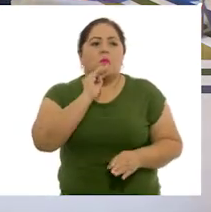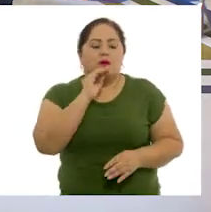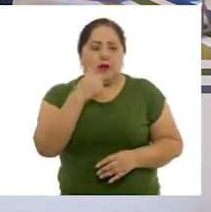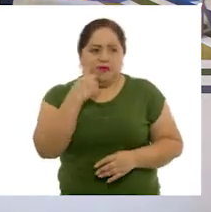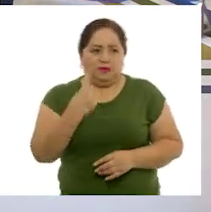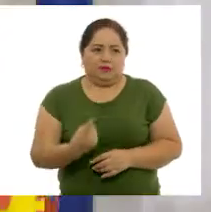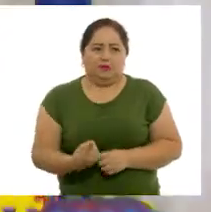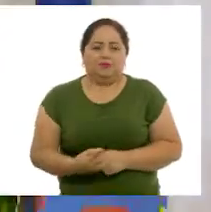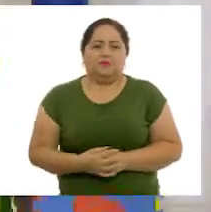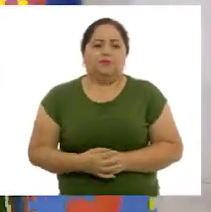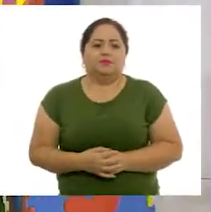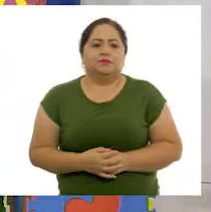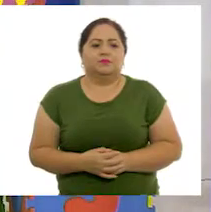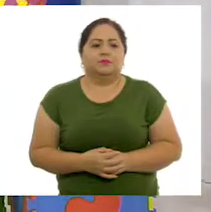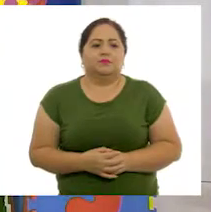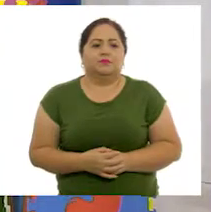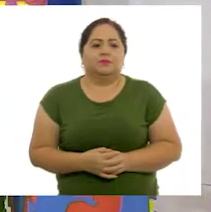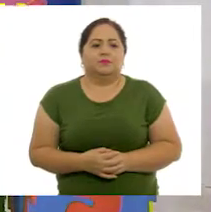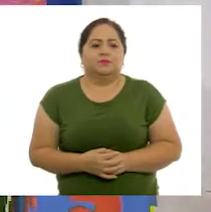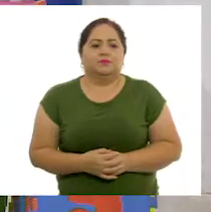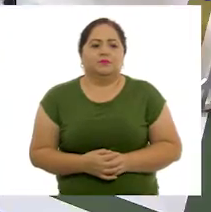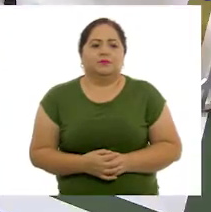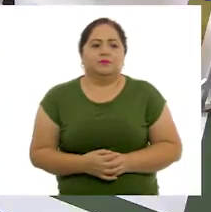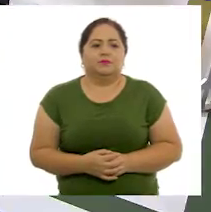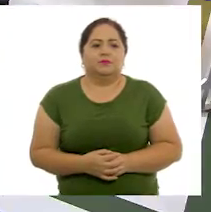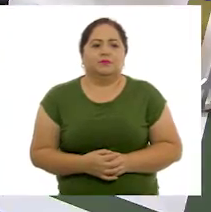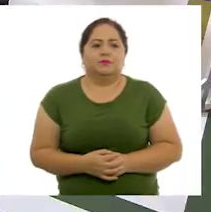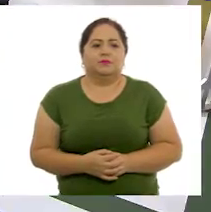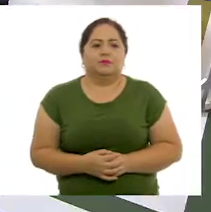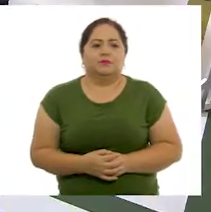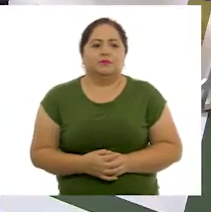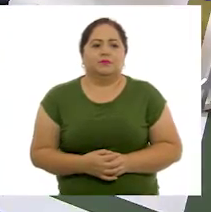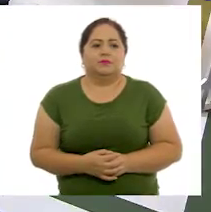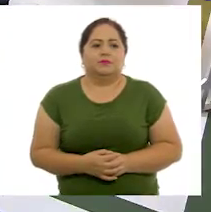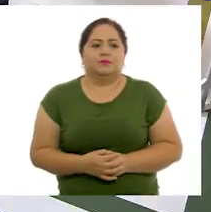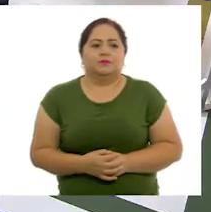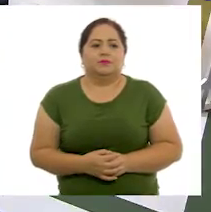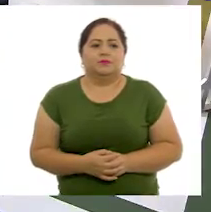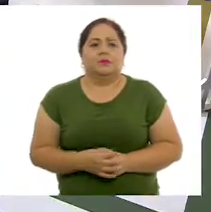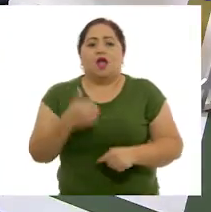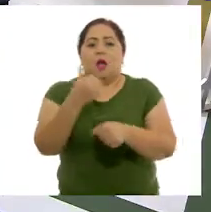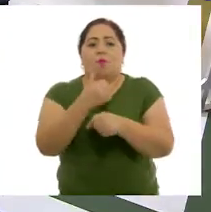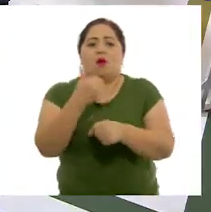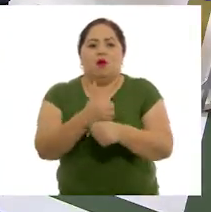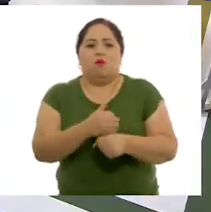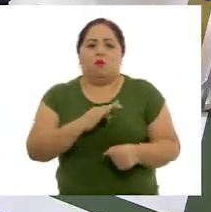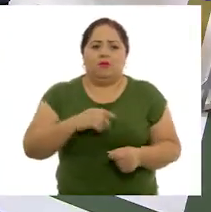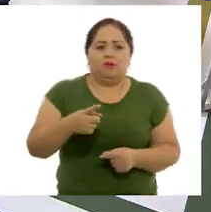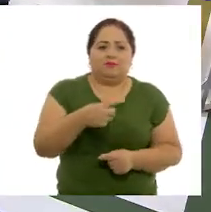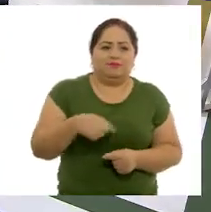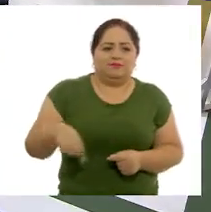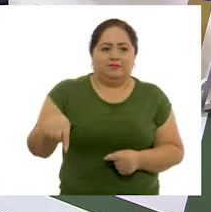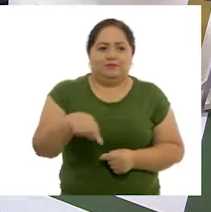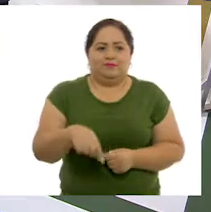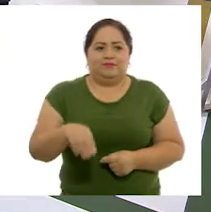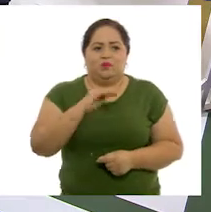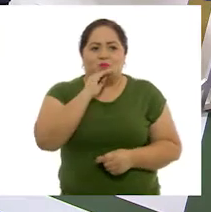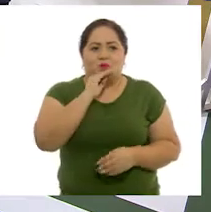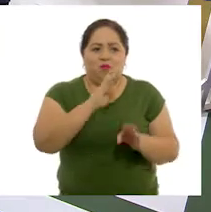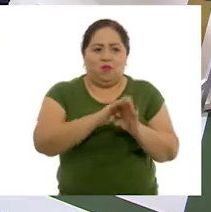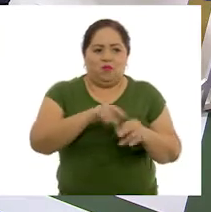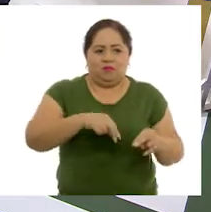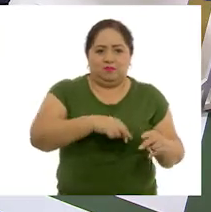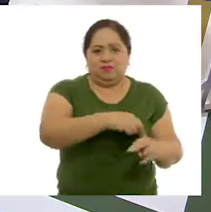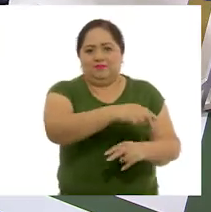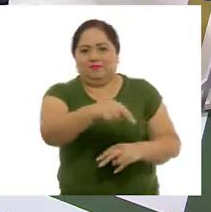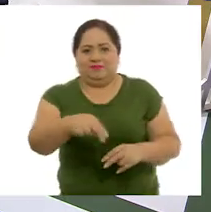círculo de la mamá. Yo voy a hacer el de la abuelita. ¿Qué? O el del abuelito, porque puede ser cualquiera de los dos. Y que va para un lado y para